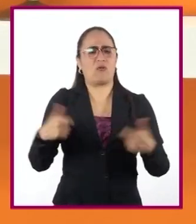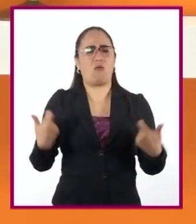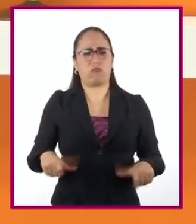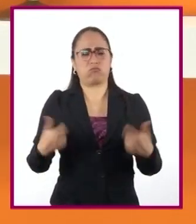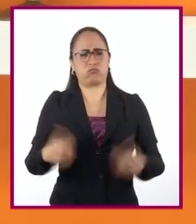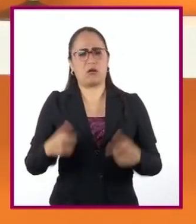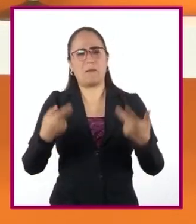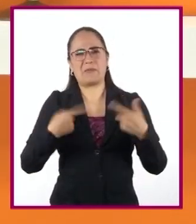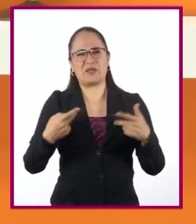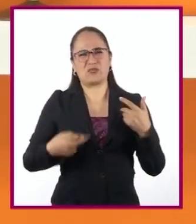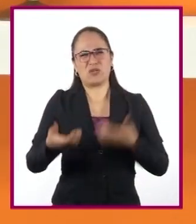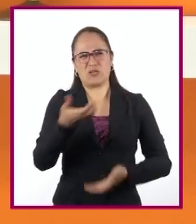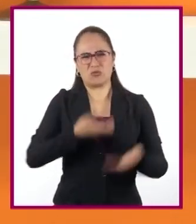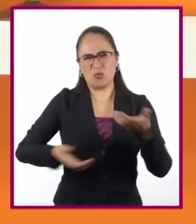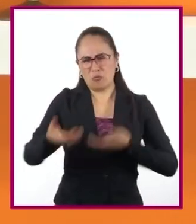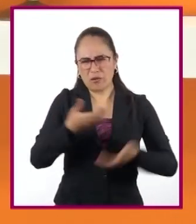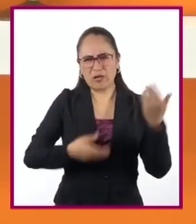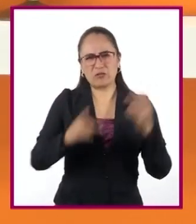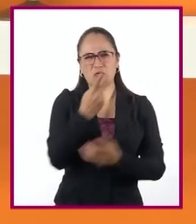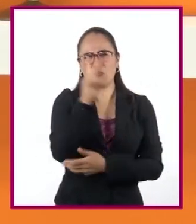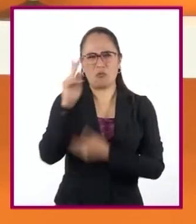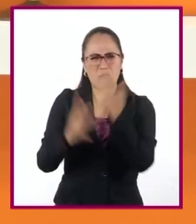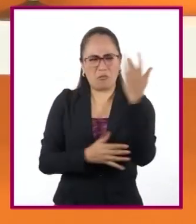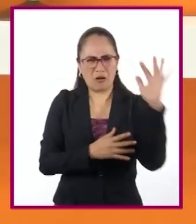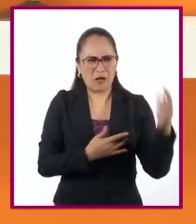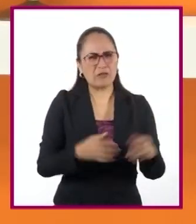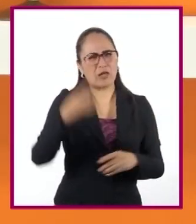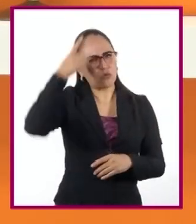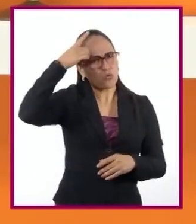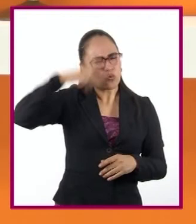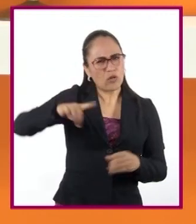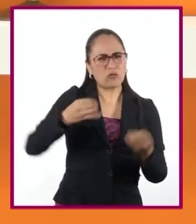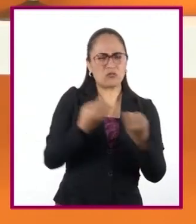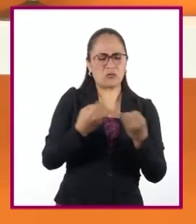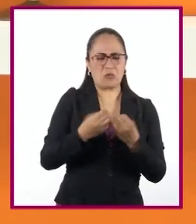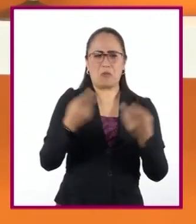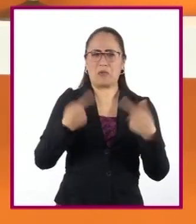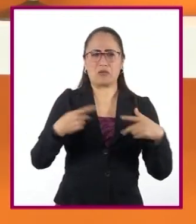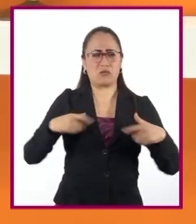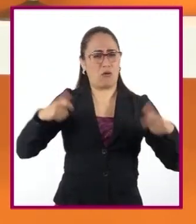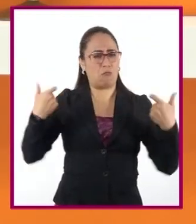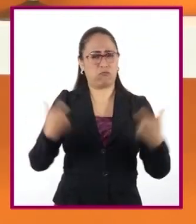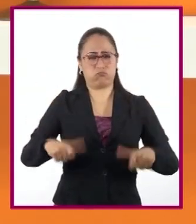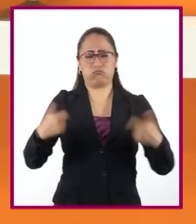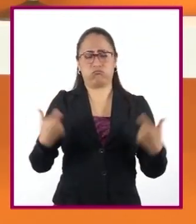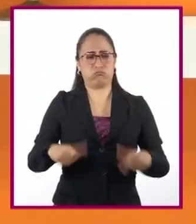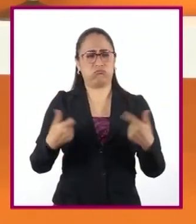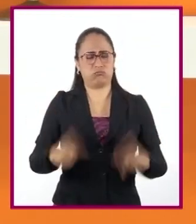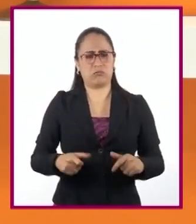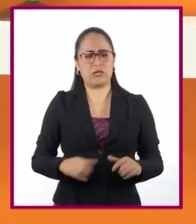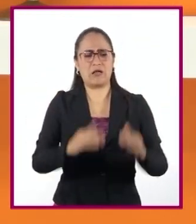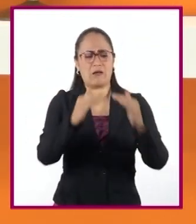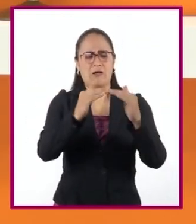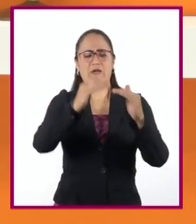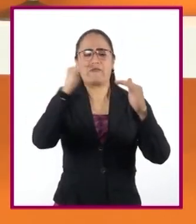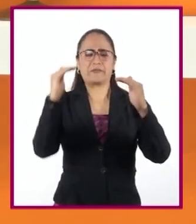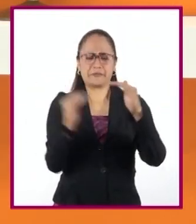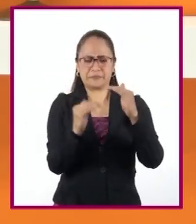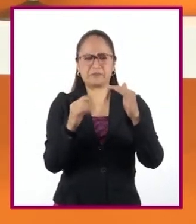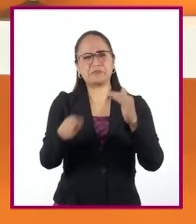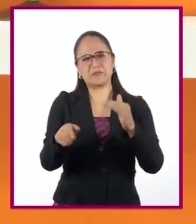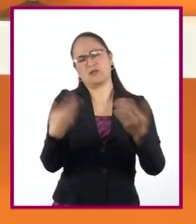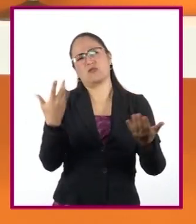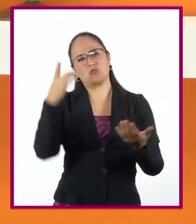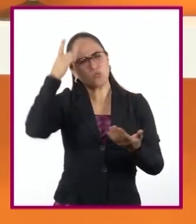comerciantes, propietarios de plantaciones y burgueses. La seguía un sector medio de pequeños propietarios agrícolas